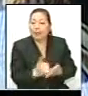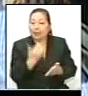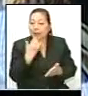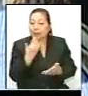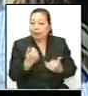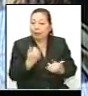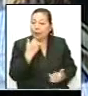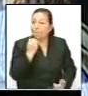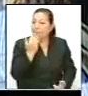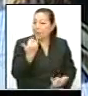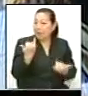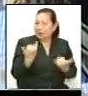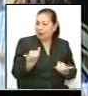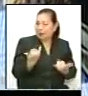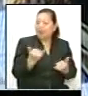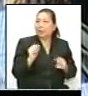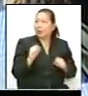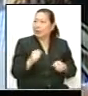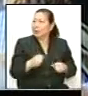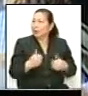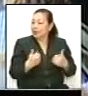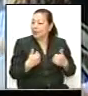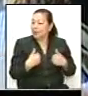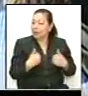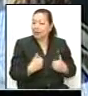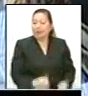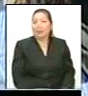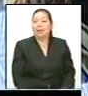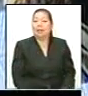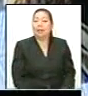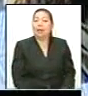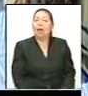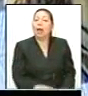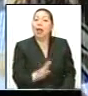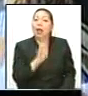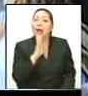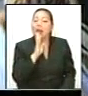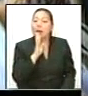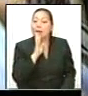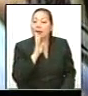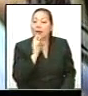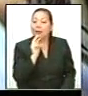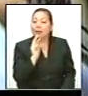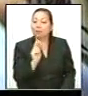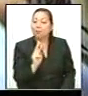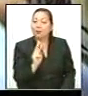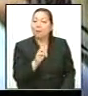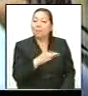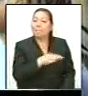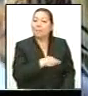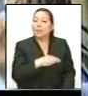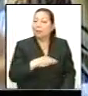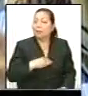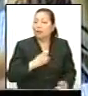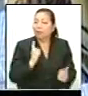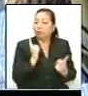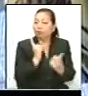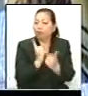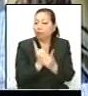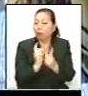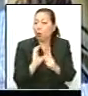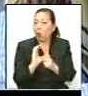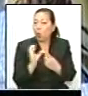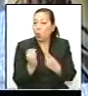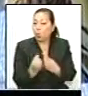han demandado a que sí se tiene que hablar e interpelar al ministro de Cultura,